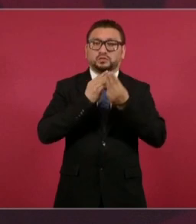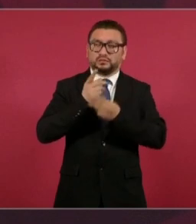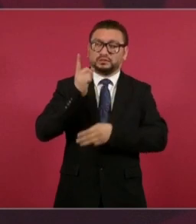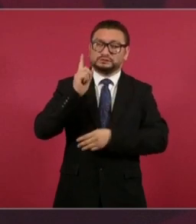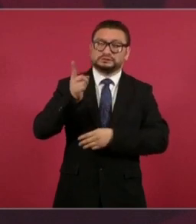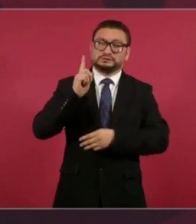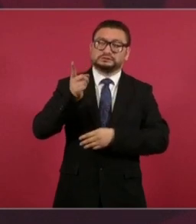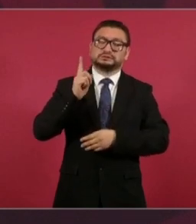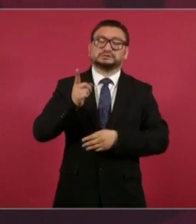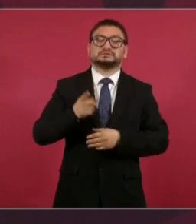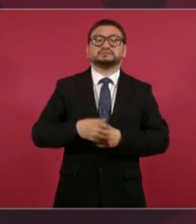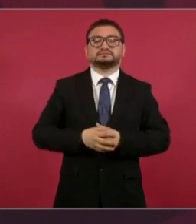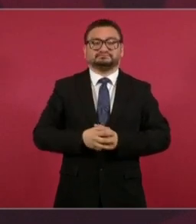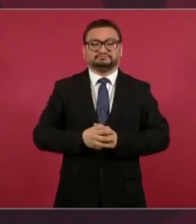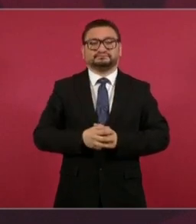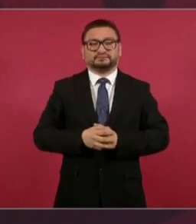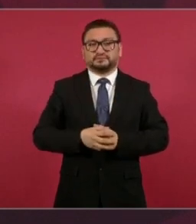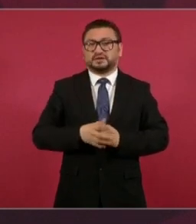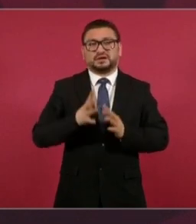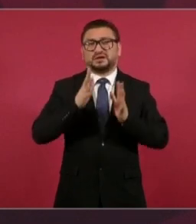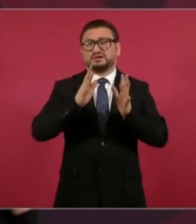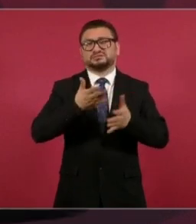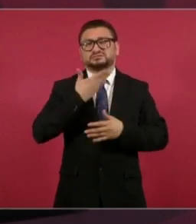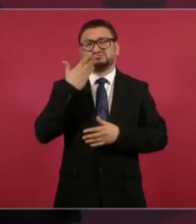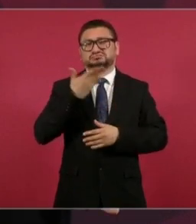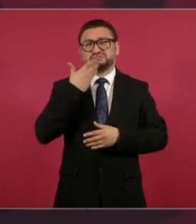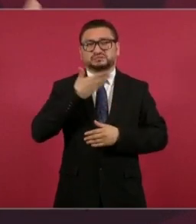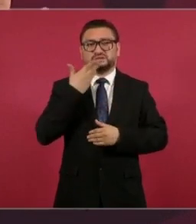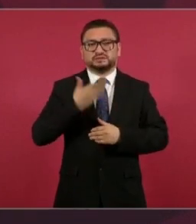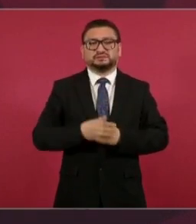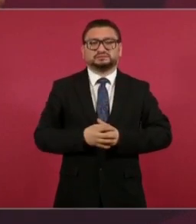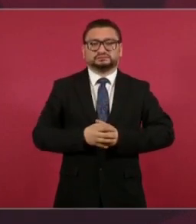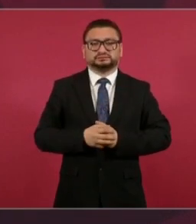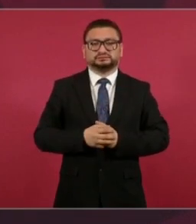amenazaban así era y